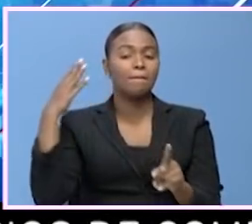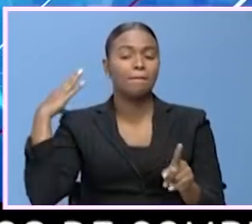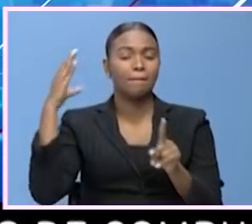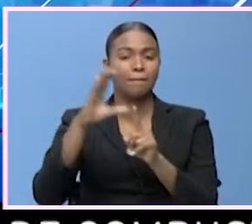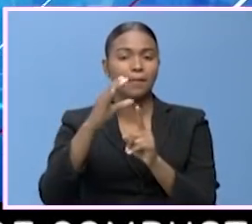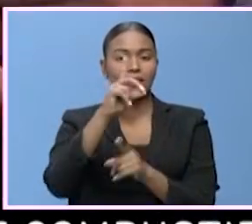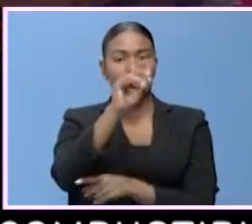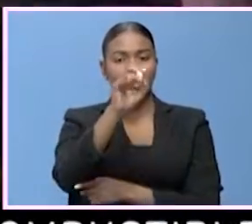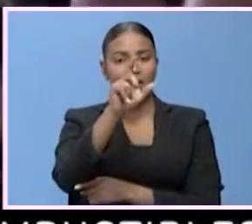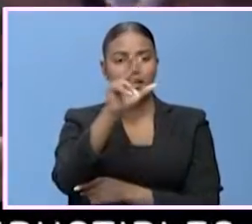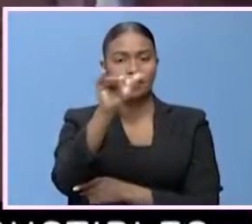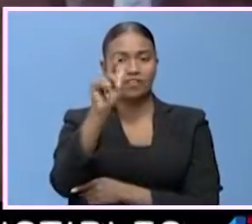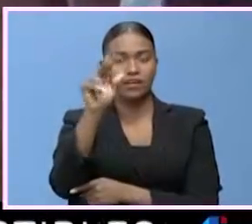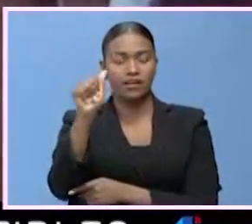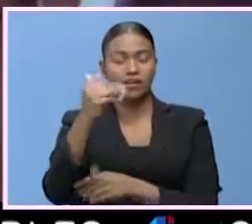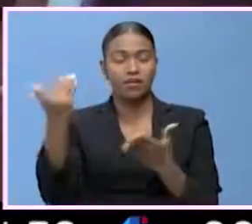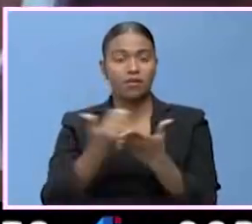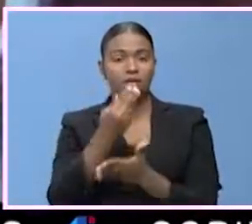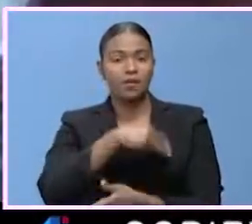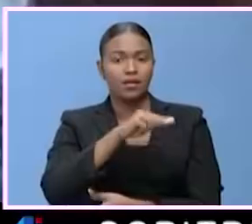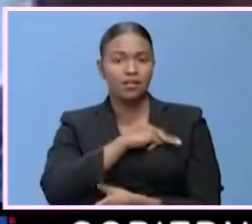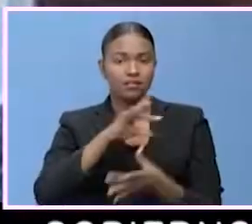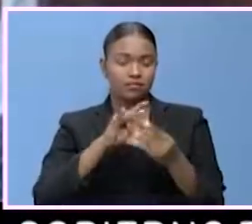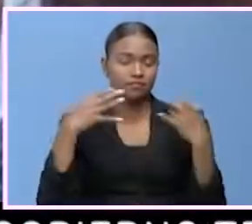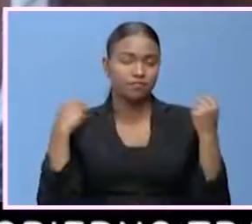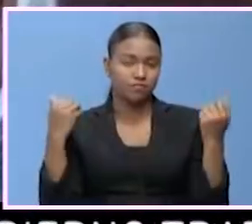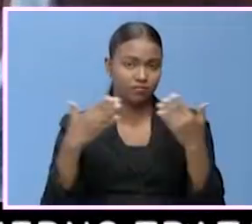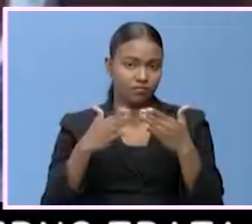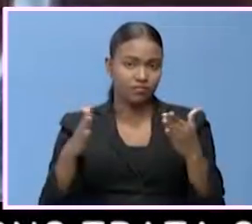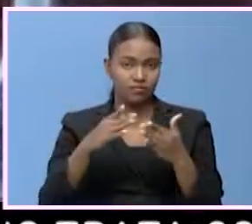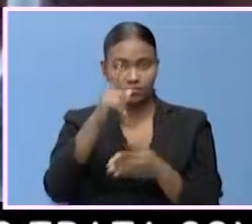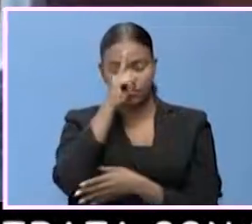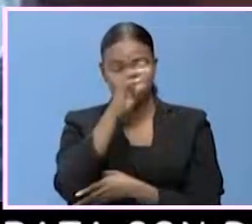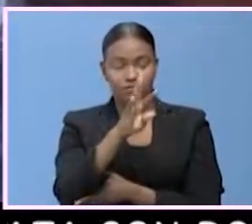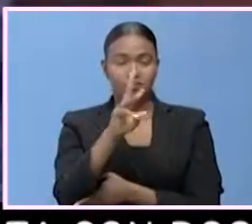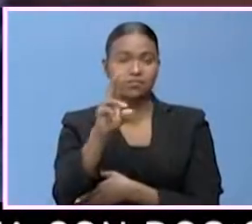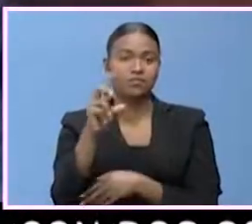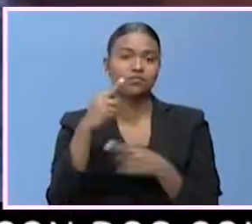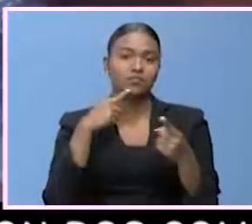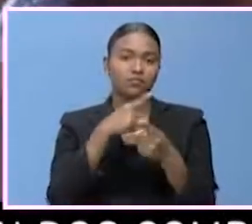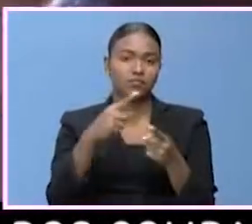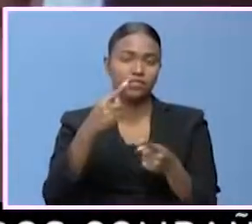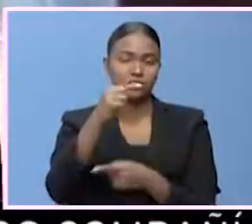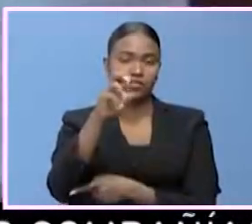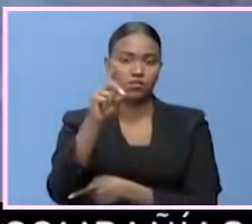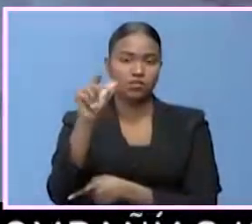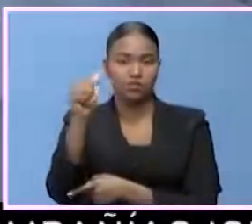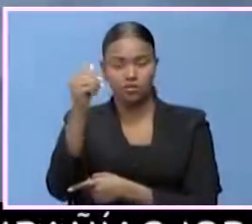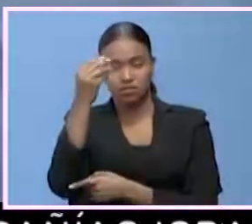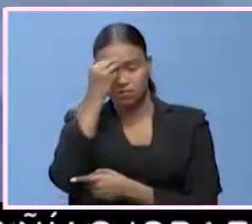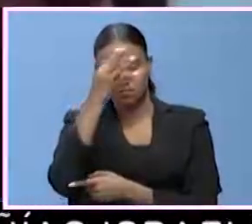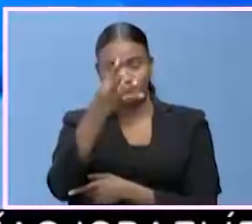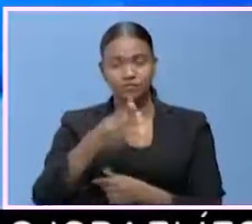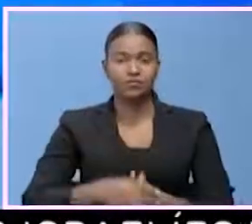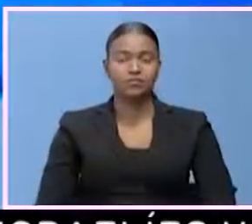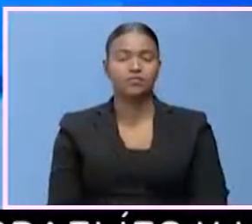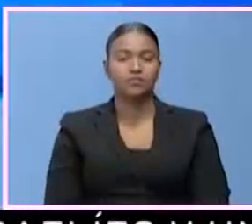Daniel Rivera como el nuevo ministro de Salud Pública. Para 4RD Noticias, Gioconda